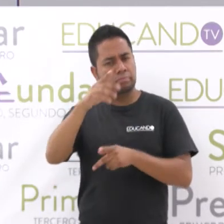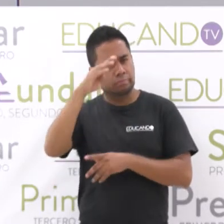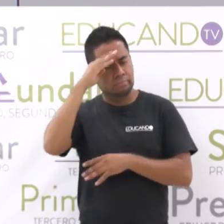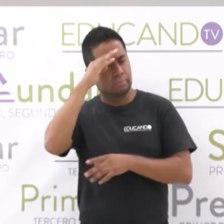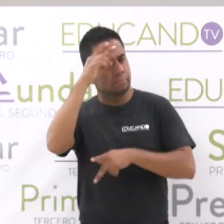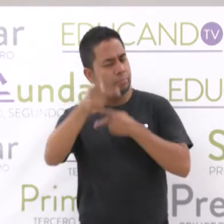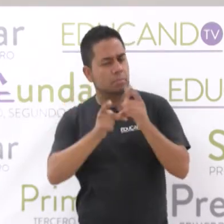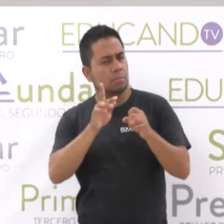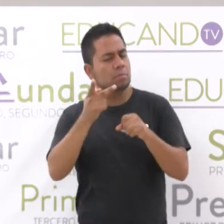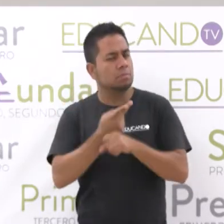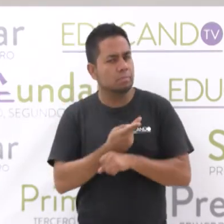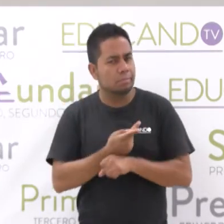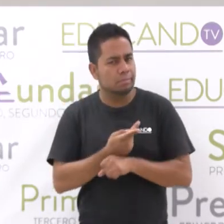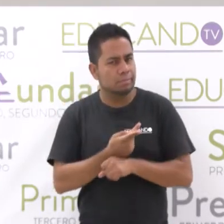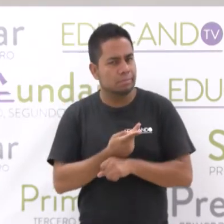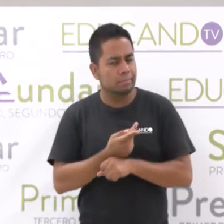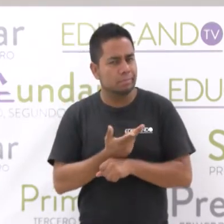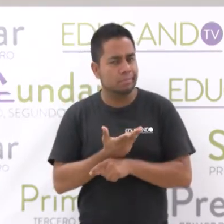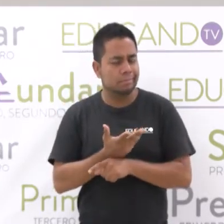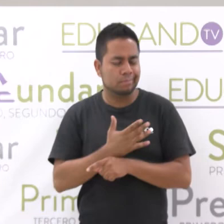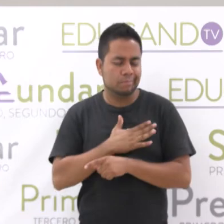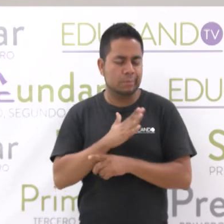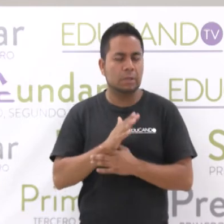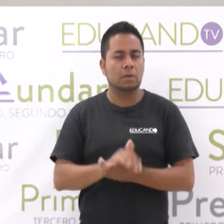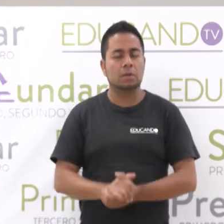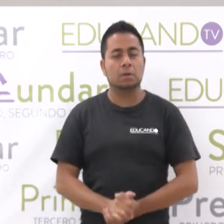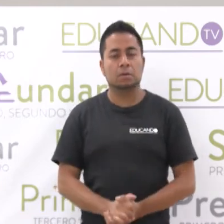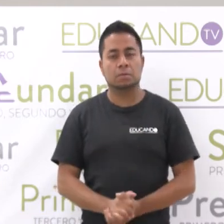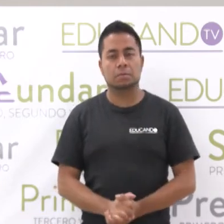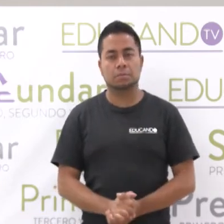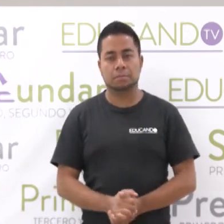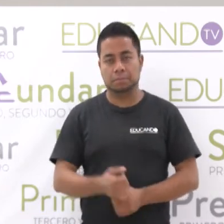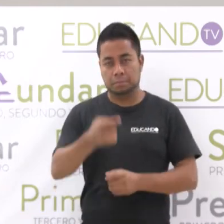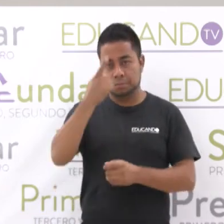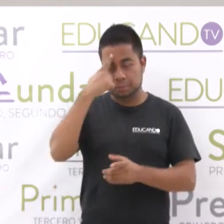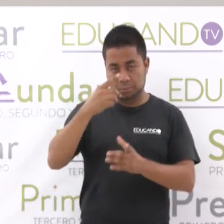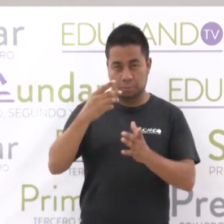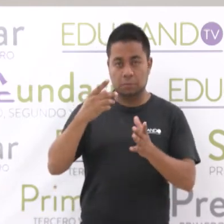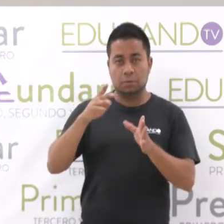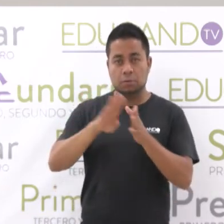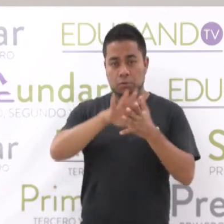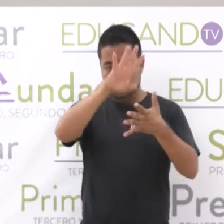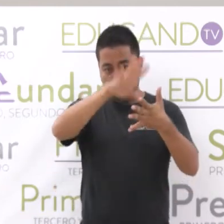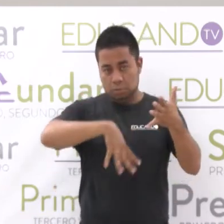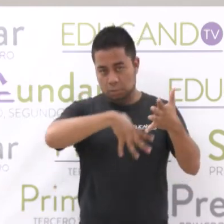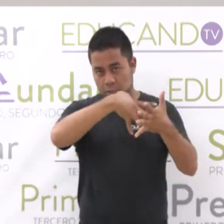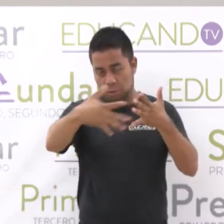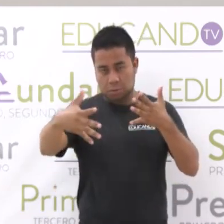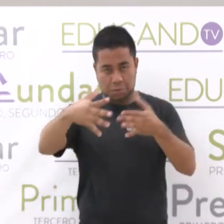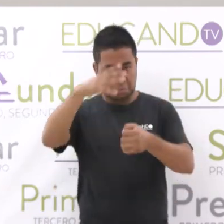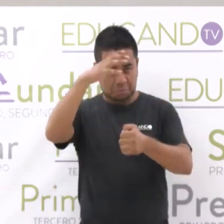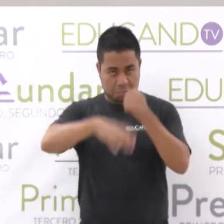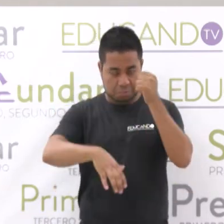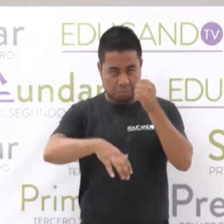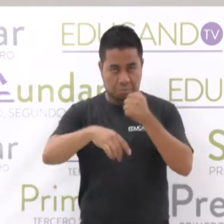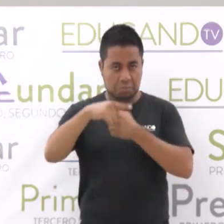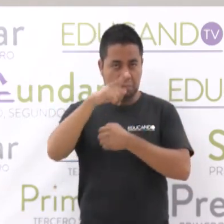esto? Muy bien. Y ahora para terminar esta tabla, que es de aquí